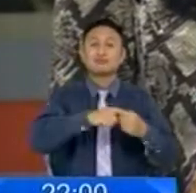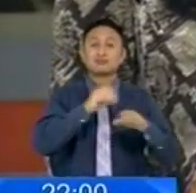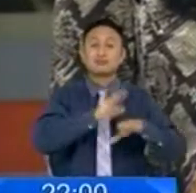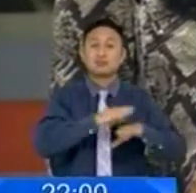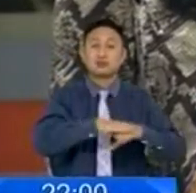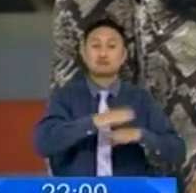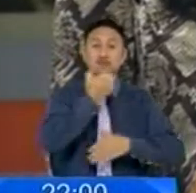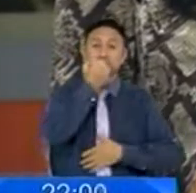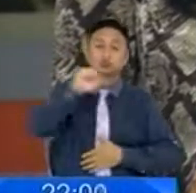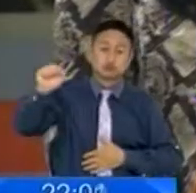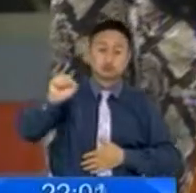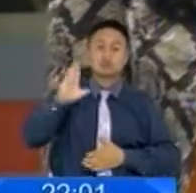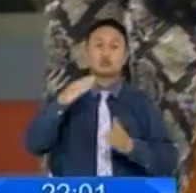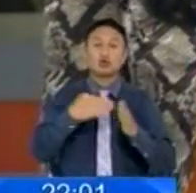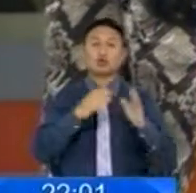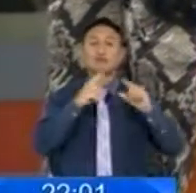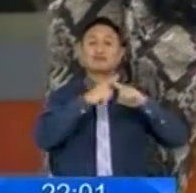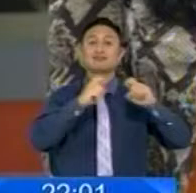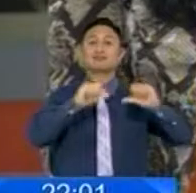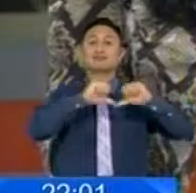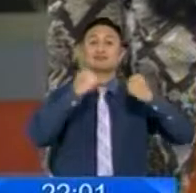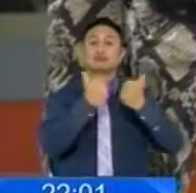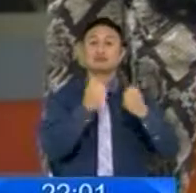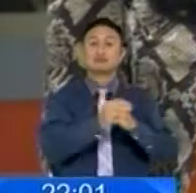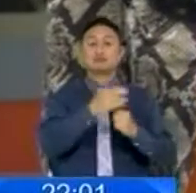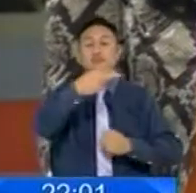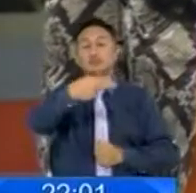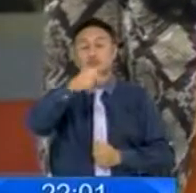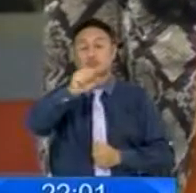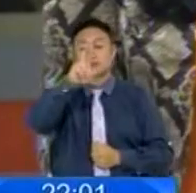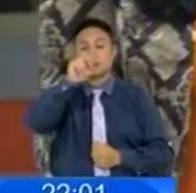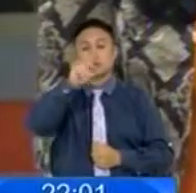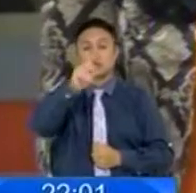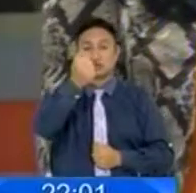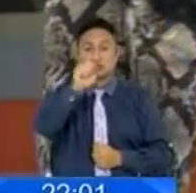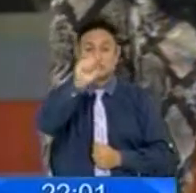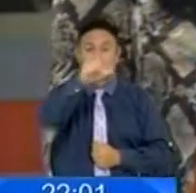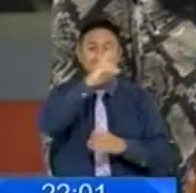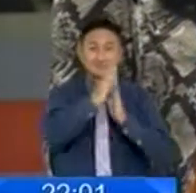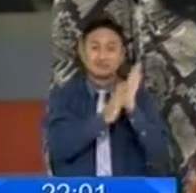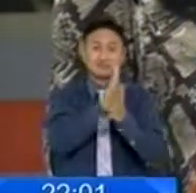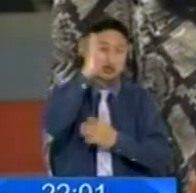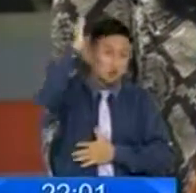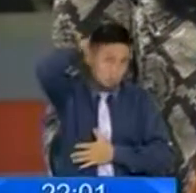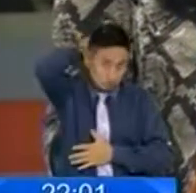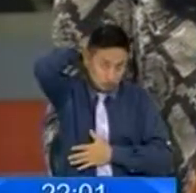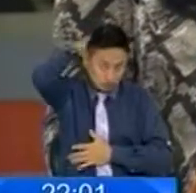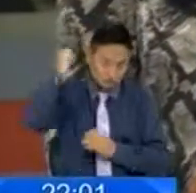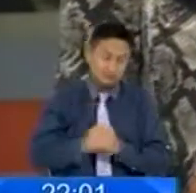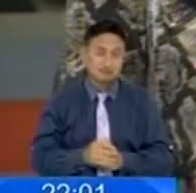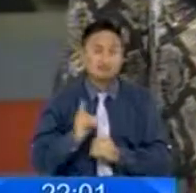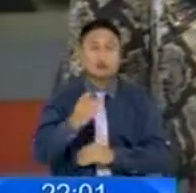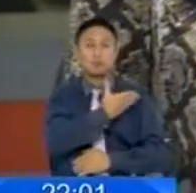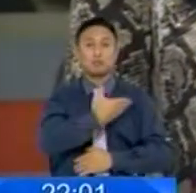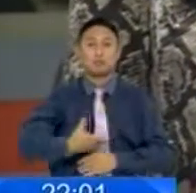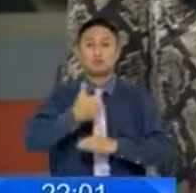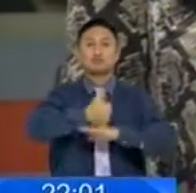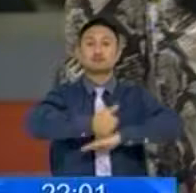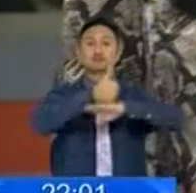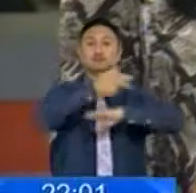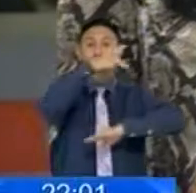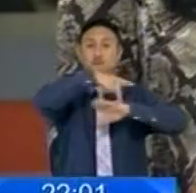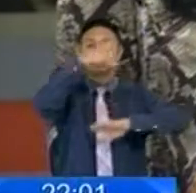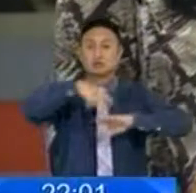de rebelión en contra del ex asambleísta Virgilio Hernández. Al culminar la diligencia, el presidente de la Corte Provincial de Pichincha dictó